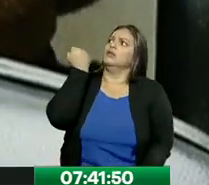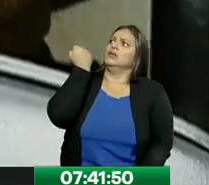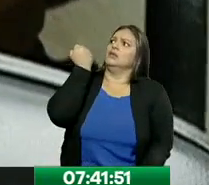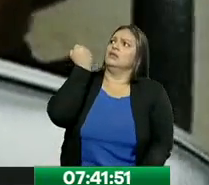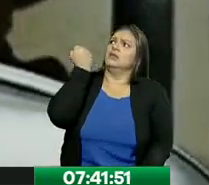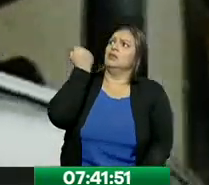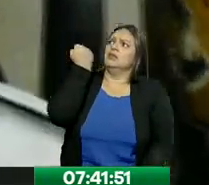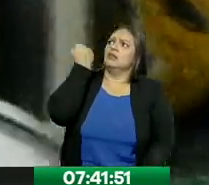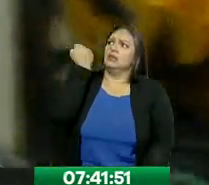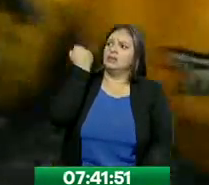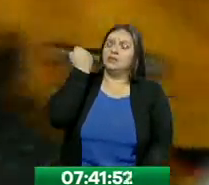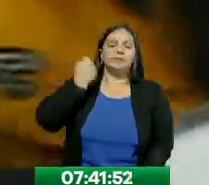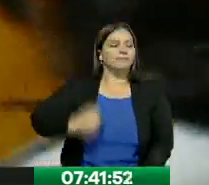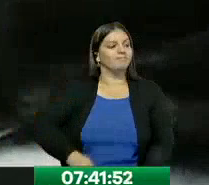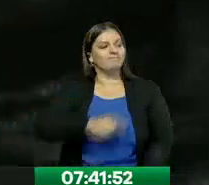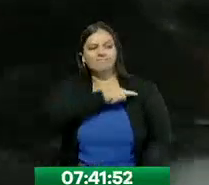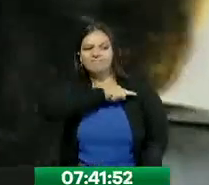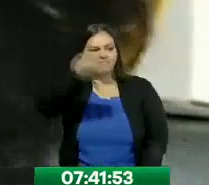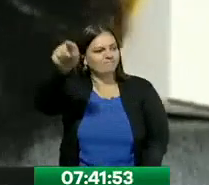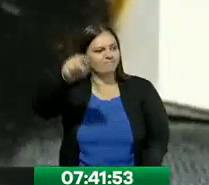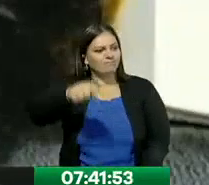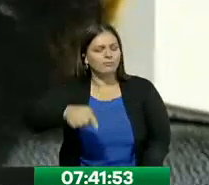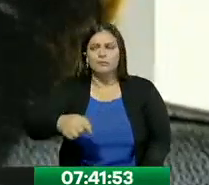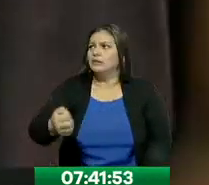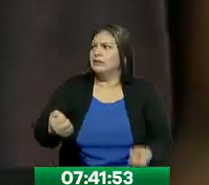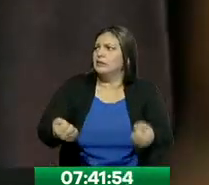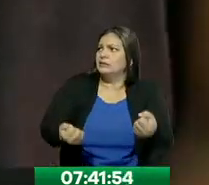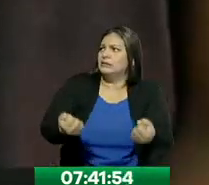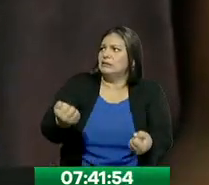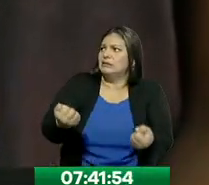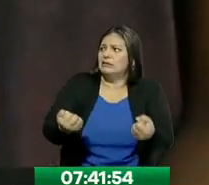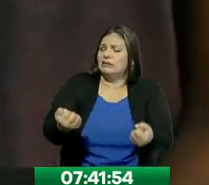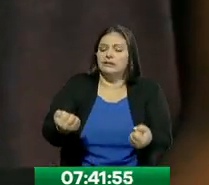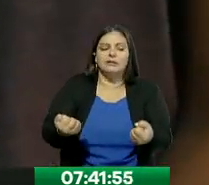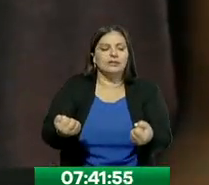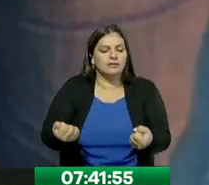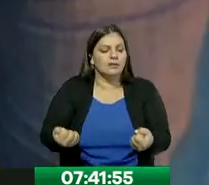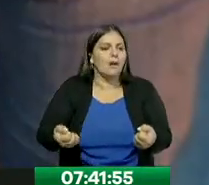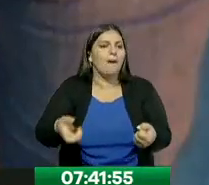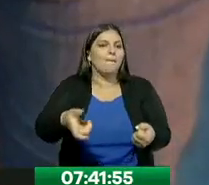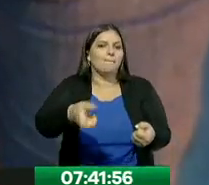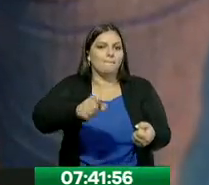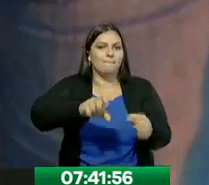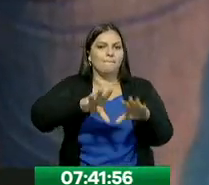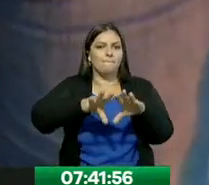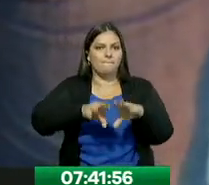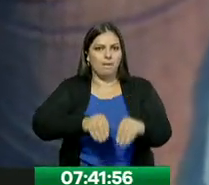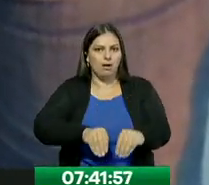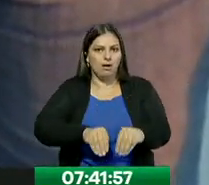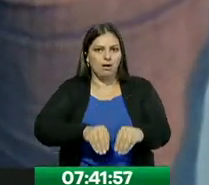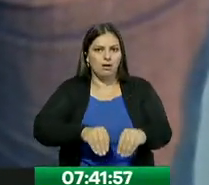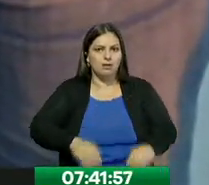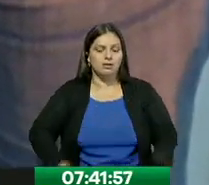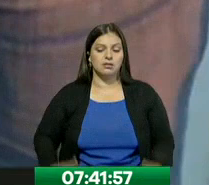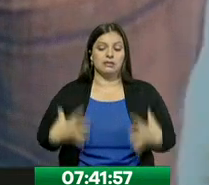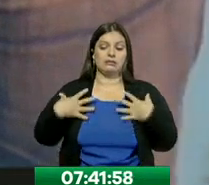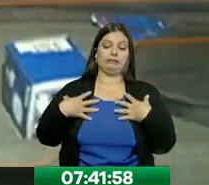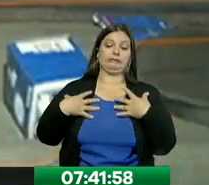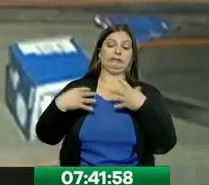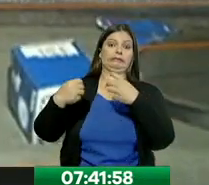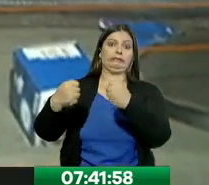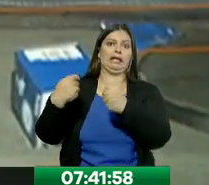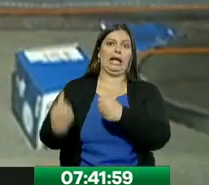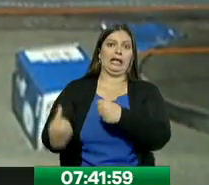Me apagaron el carro y comenzaron a amarrar, me bajaron del vehículo y me amarraron y me pusieron en la cajuela. Sin embargo, gracias a la localización